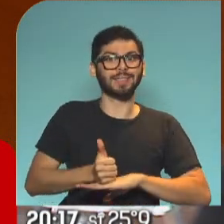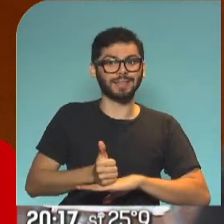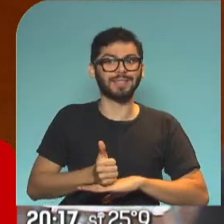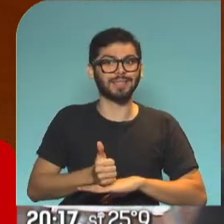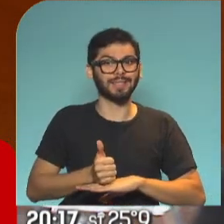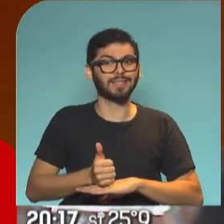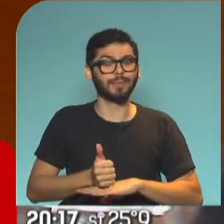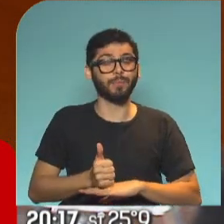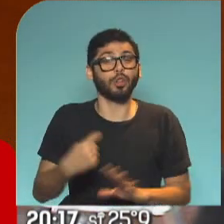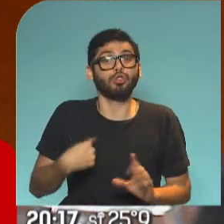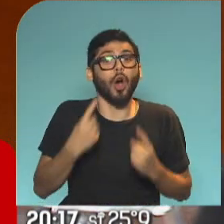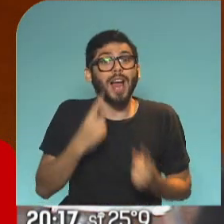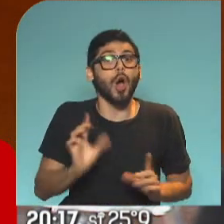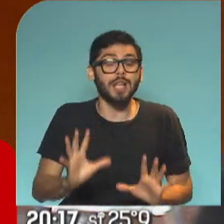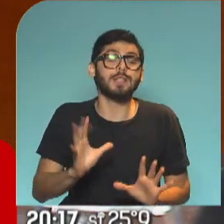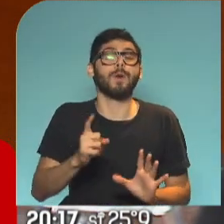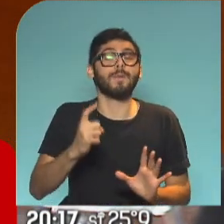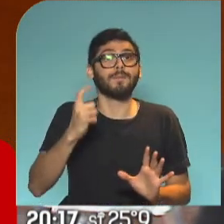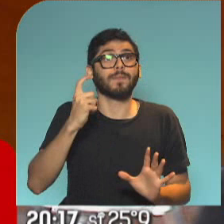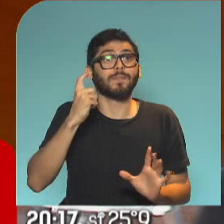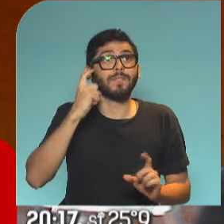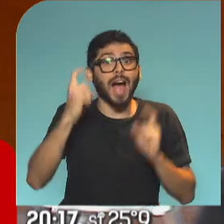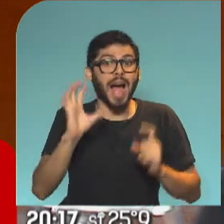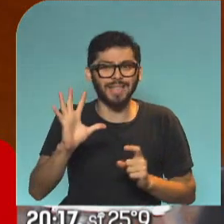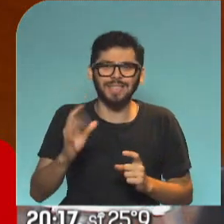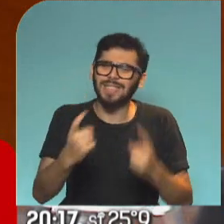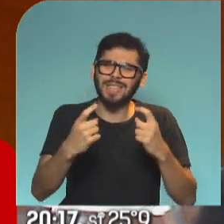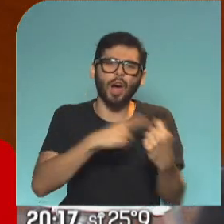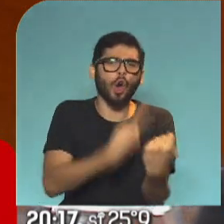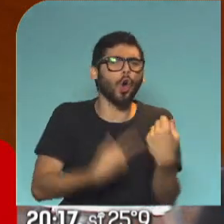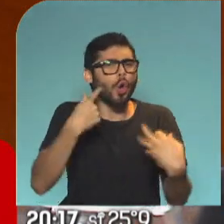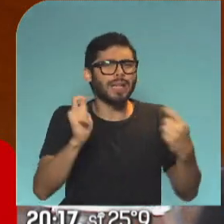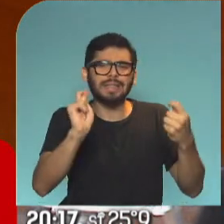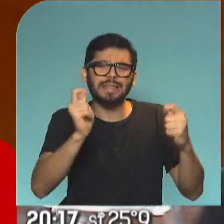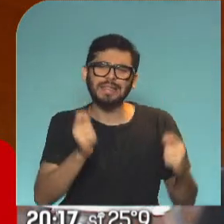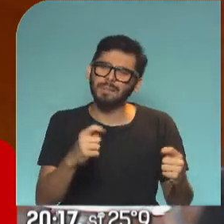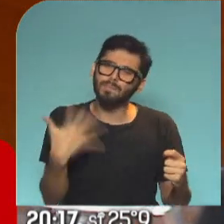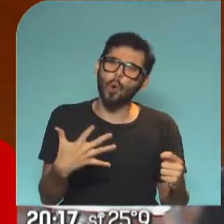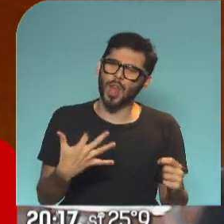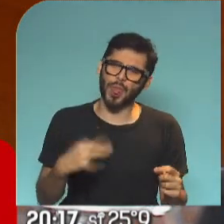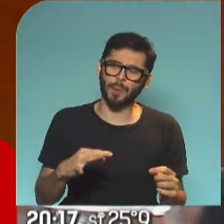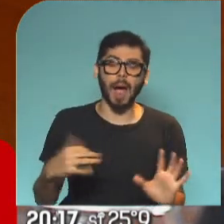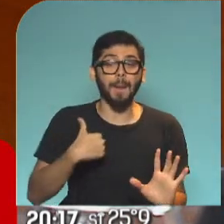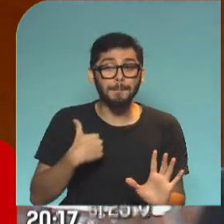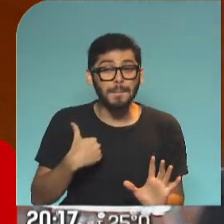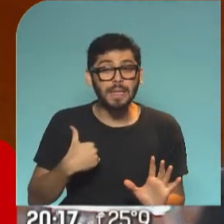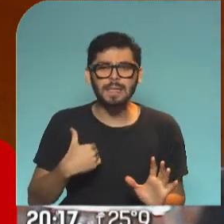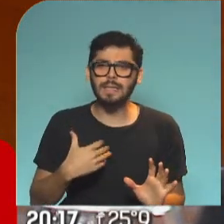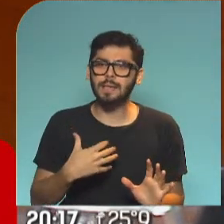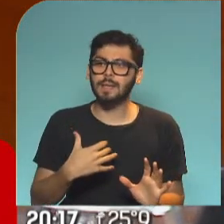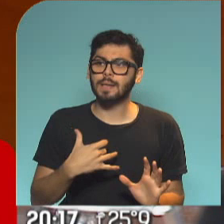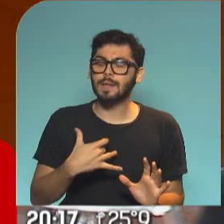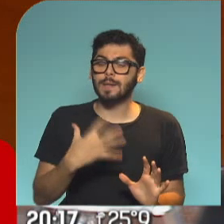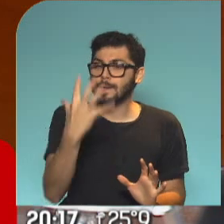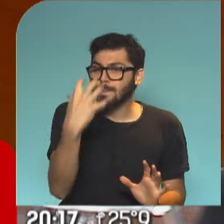esto es lo que yo creo y en lo que a nivel entonces necesitamos muchas reformas judiciales en nuestro país a mí la que me moviliza es la que